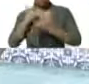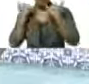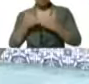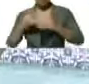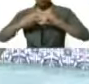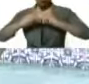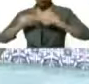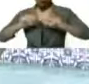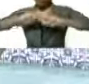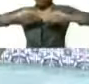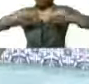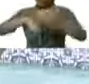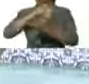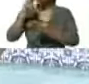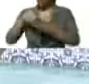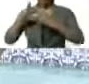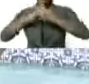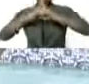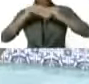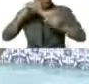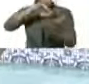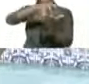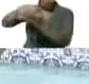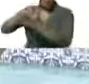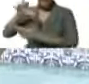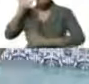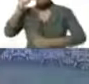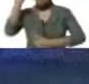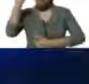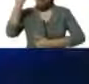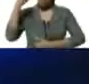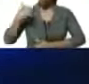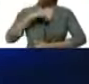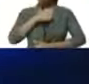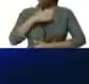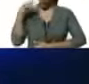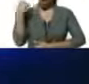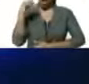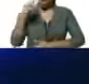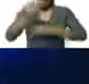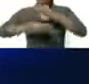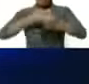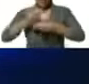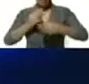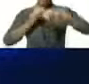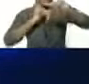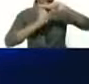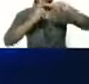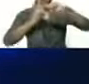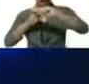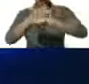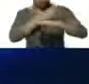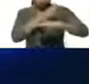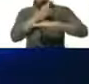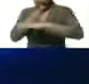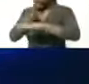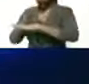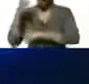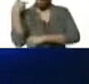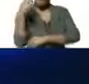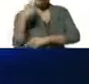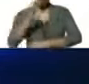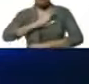territorio nacional, en todos los estados del país, estamos pues haciendo el pesquisaje en las parroquias donde hemos